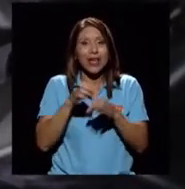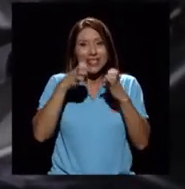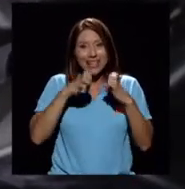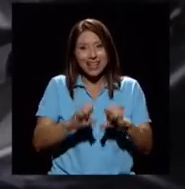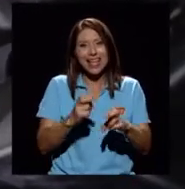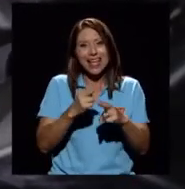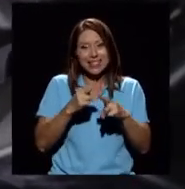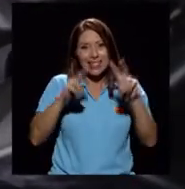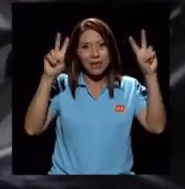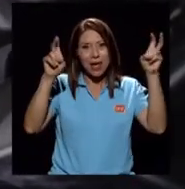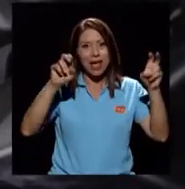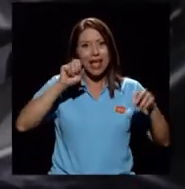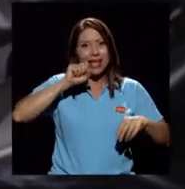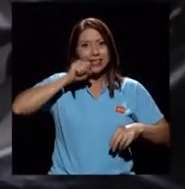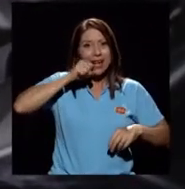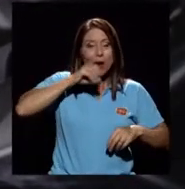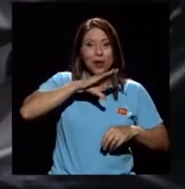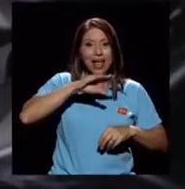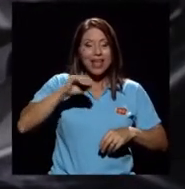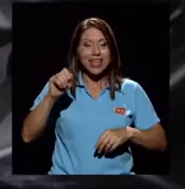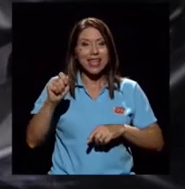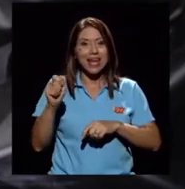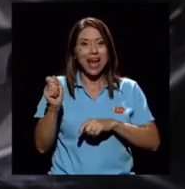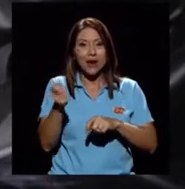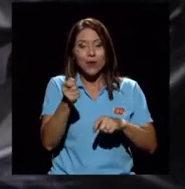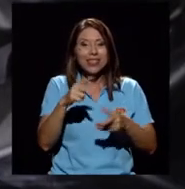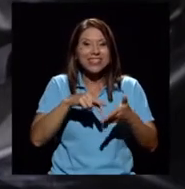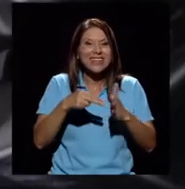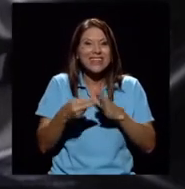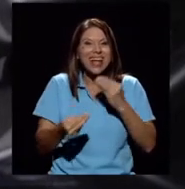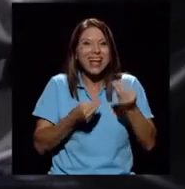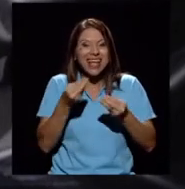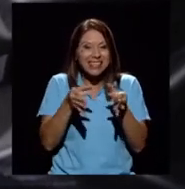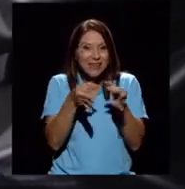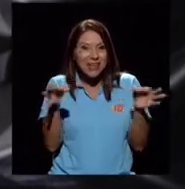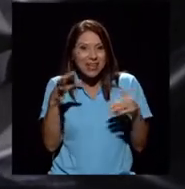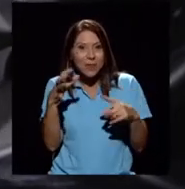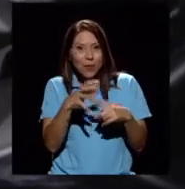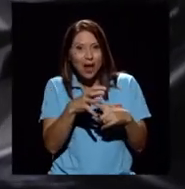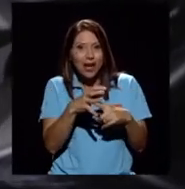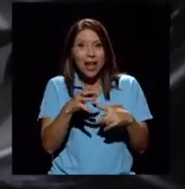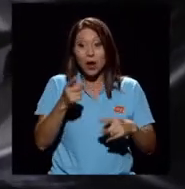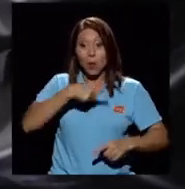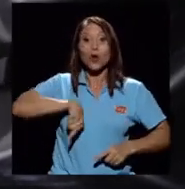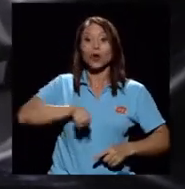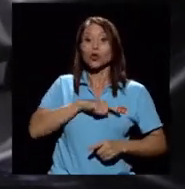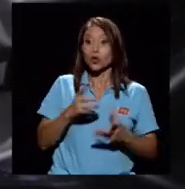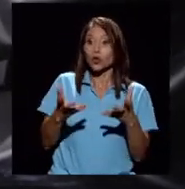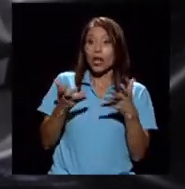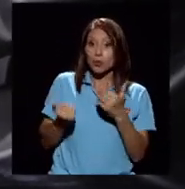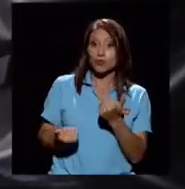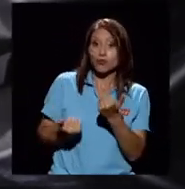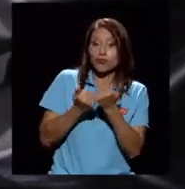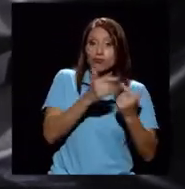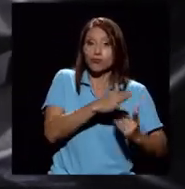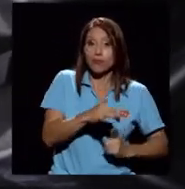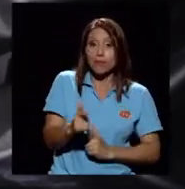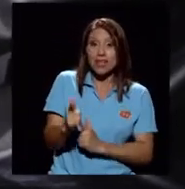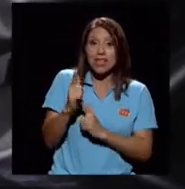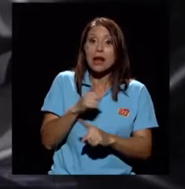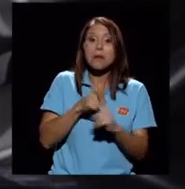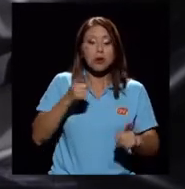una para un incremento en la presión militar pero al mismo tiempo diciendo venimos en buena fe pero entonces estamos dando